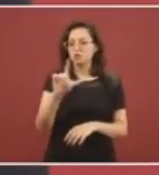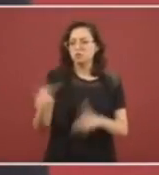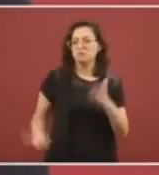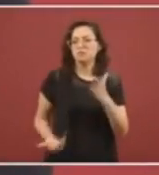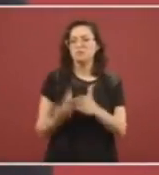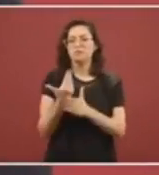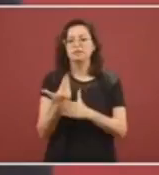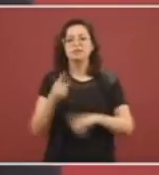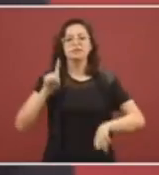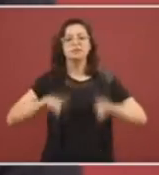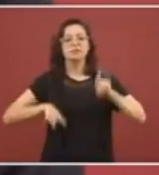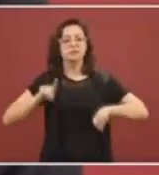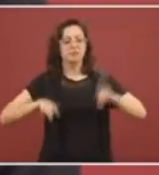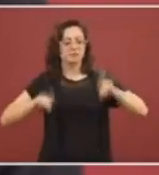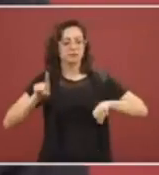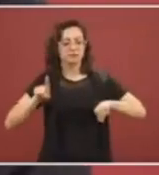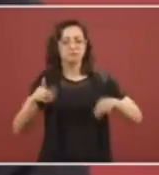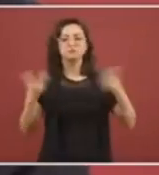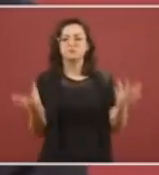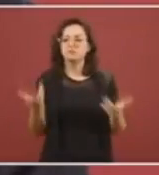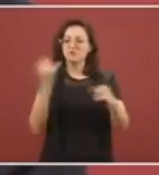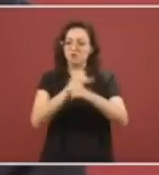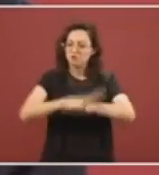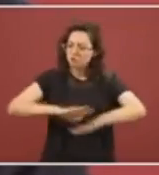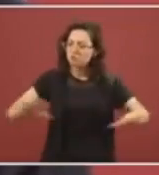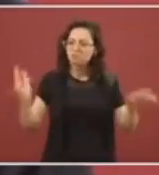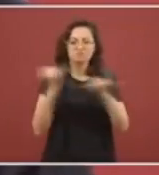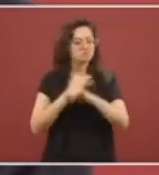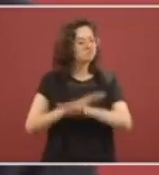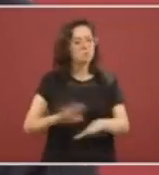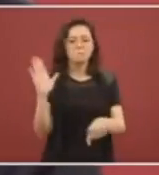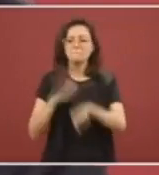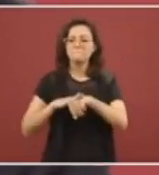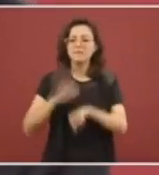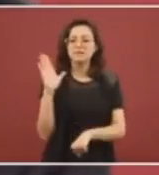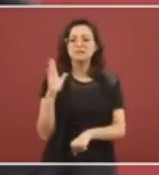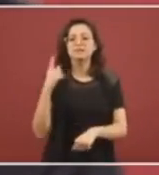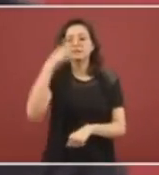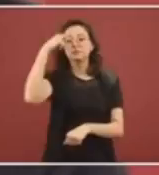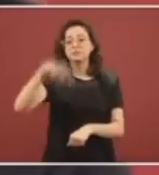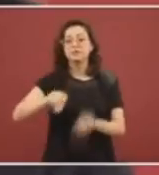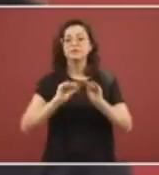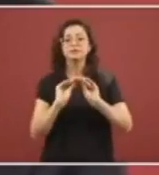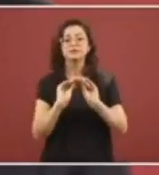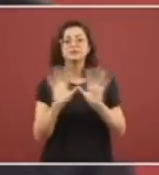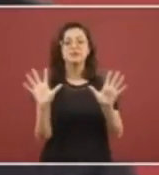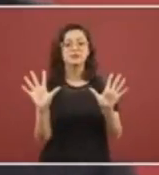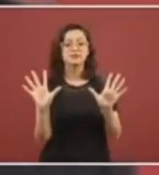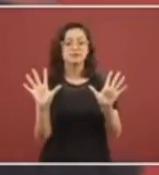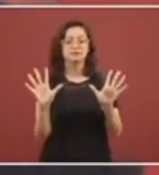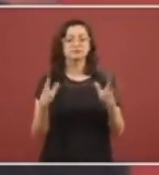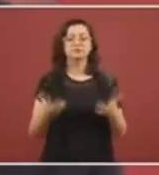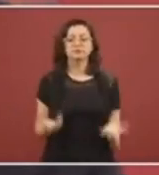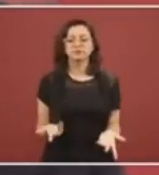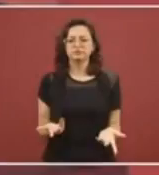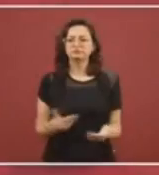sea necesario informar más y aclarar, ¿sí? Y